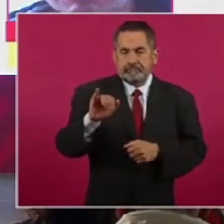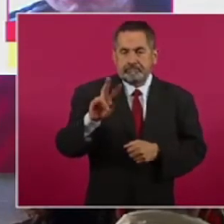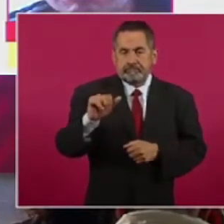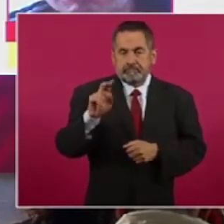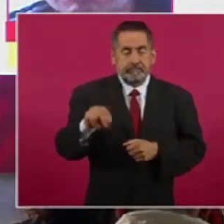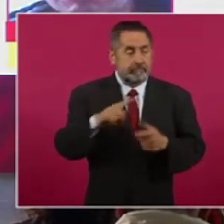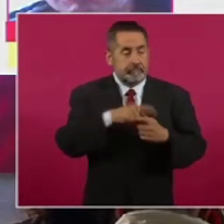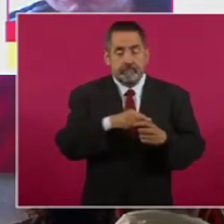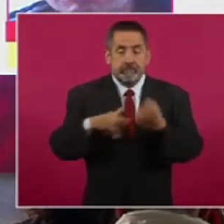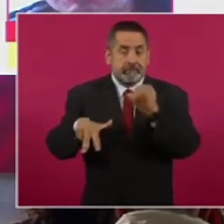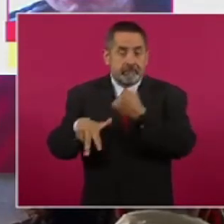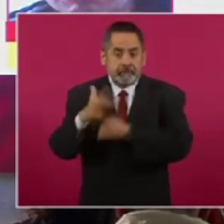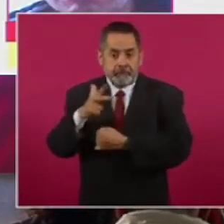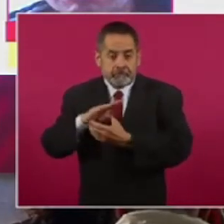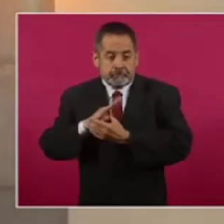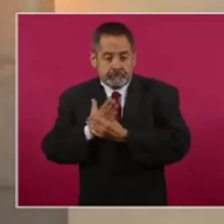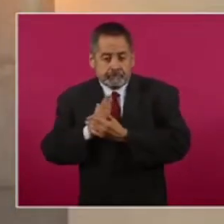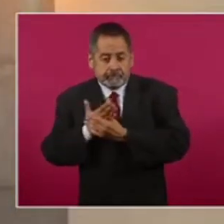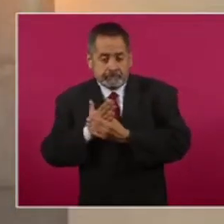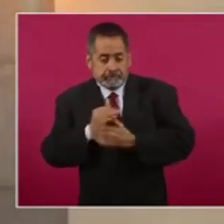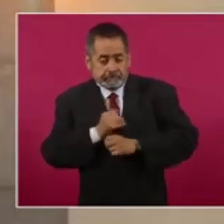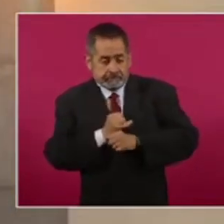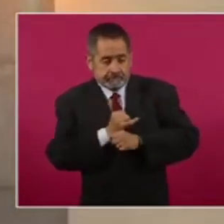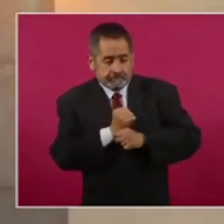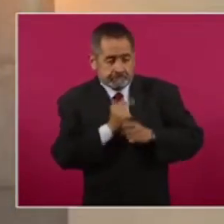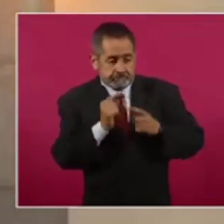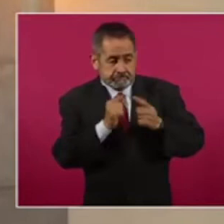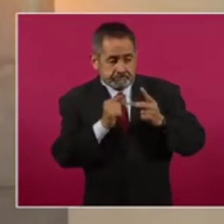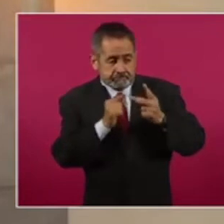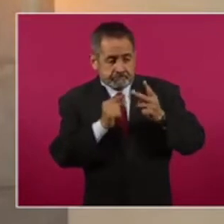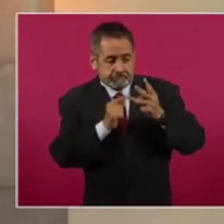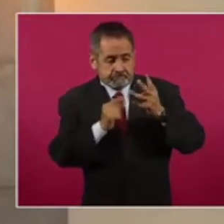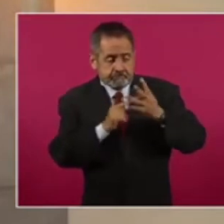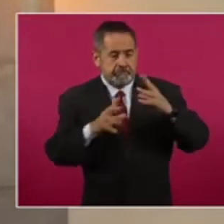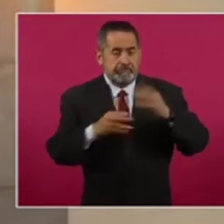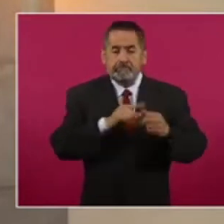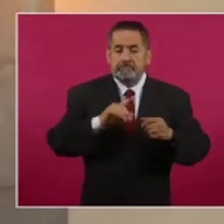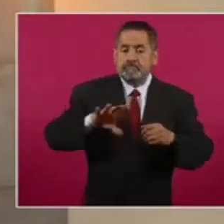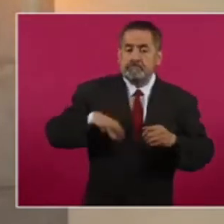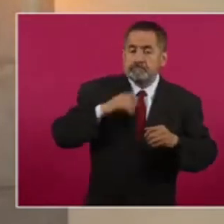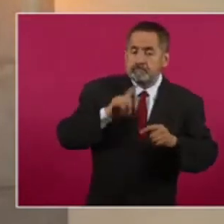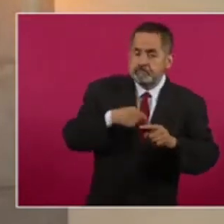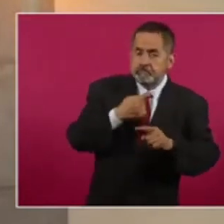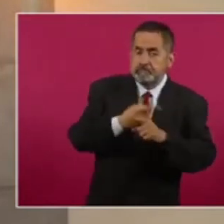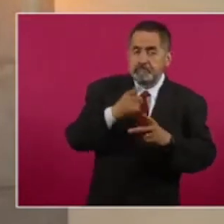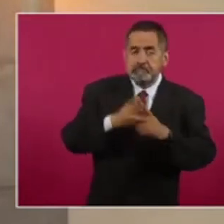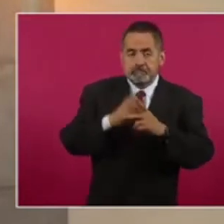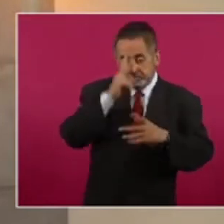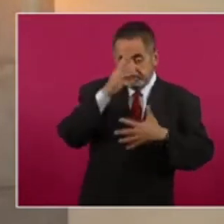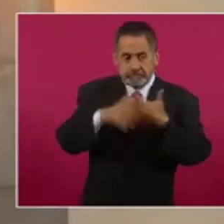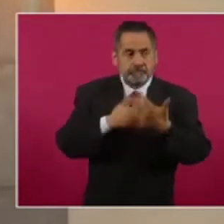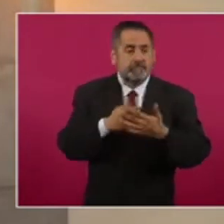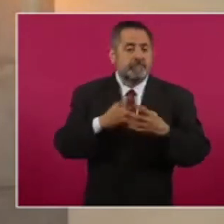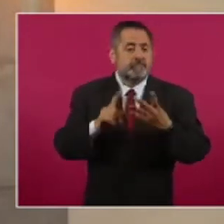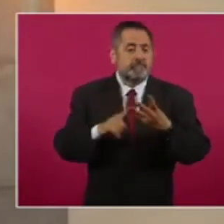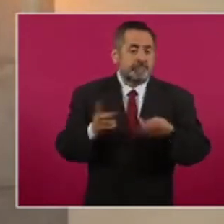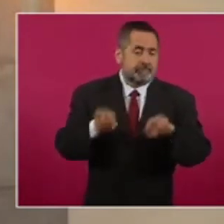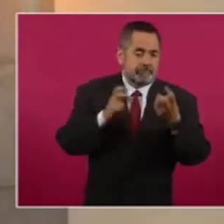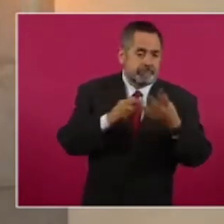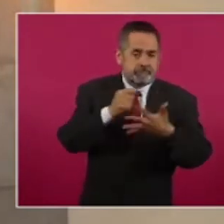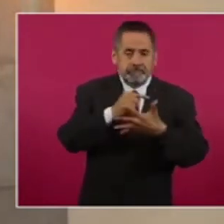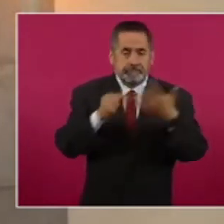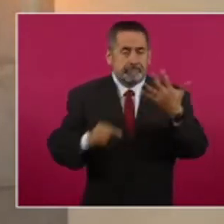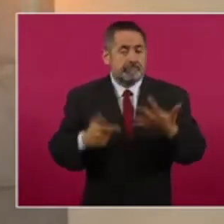13 carpetas de investigación por delitos de violación, abuso sexual agravado y robo agravado. Tiene ya